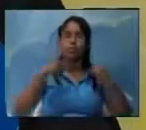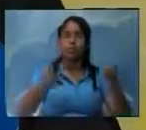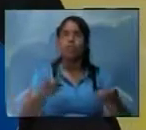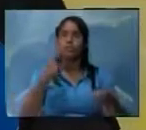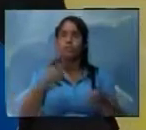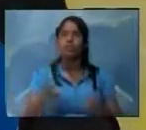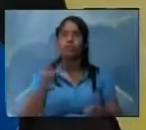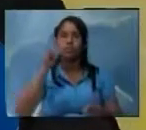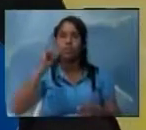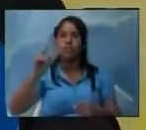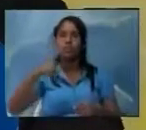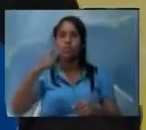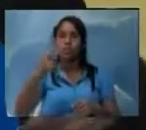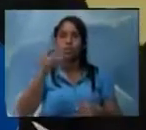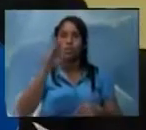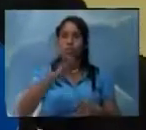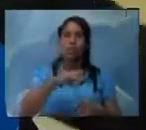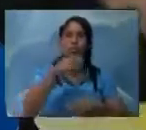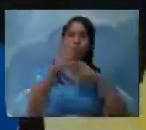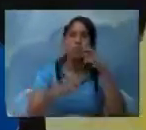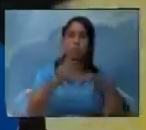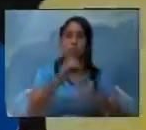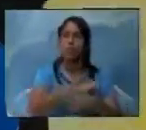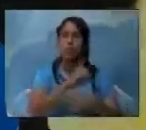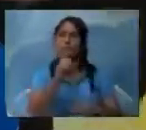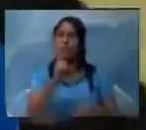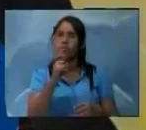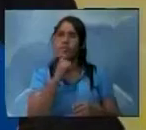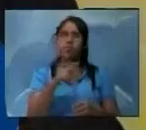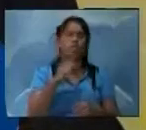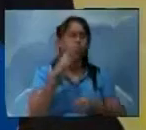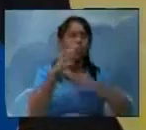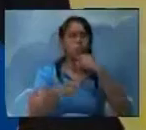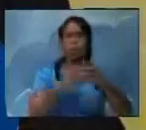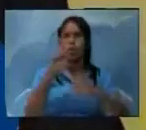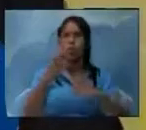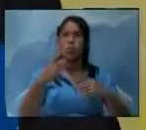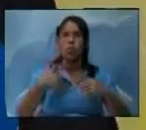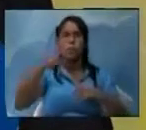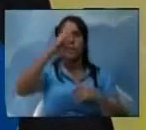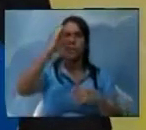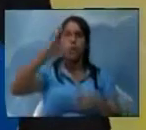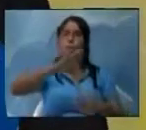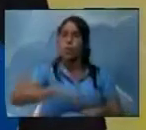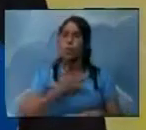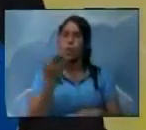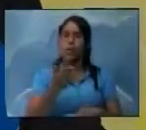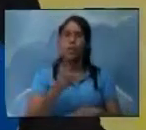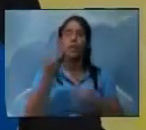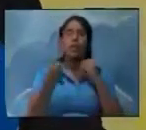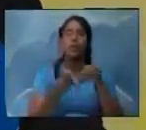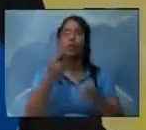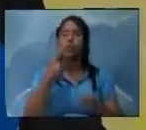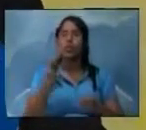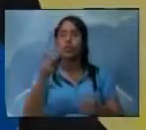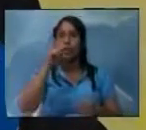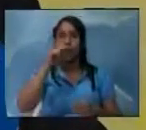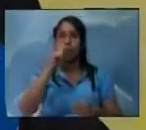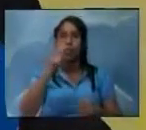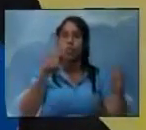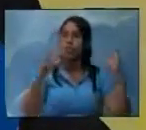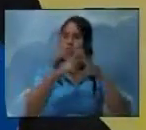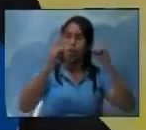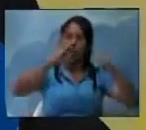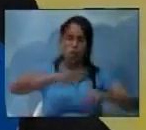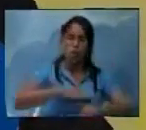decirle al enemigo cuando tengamos problemas y dificultades: no te preocupes, mi Dios puede. Y como lo dijo Pablo,